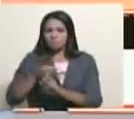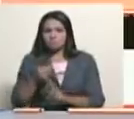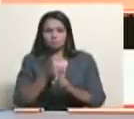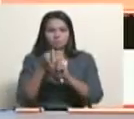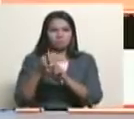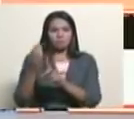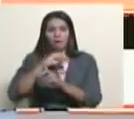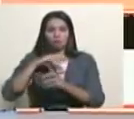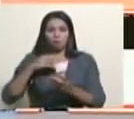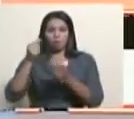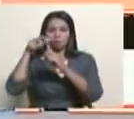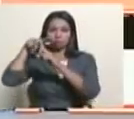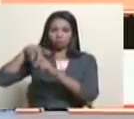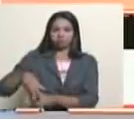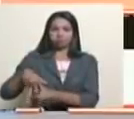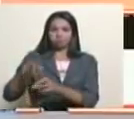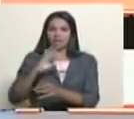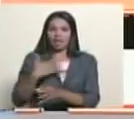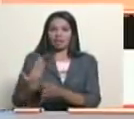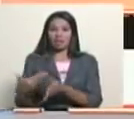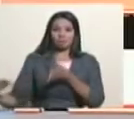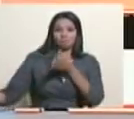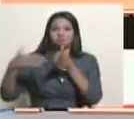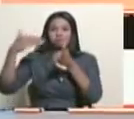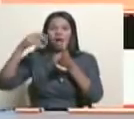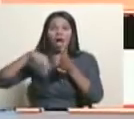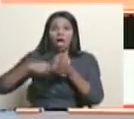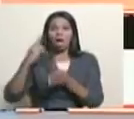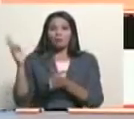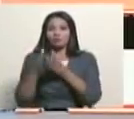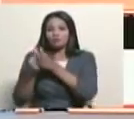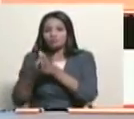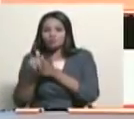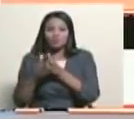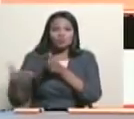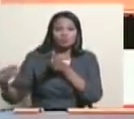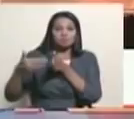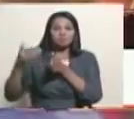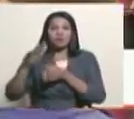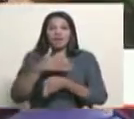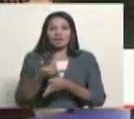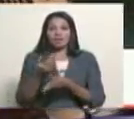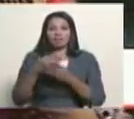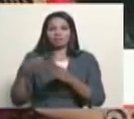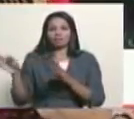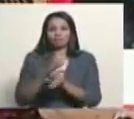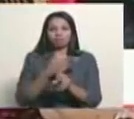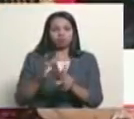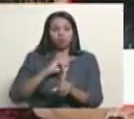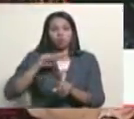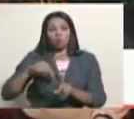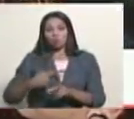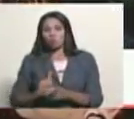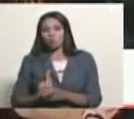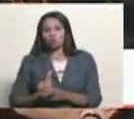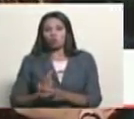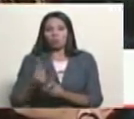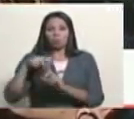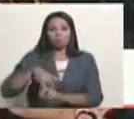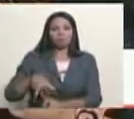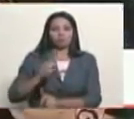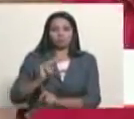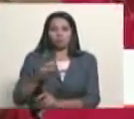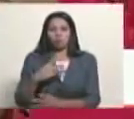y derrotamos un intentón, una escaramuza golpista de palmo a palmo, de punta a punta,